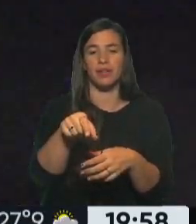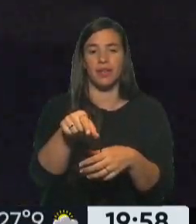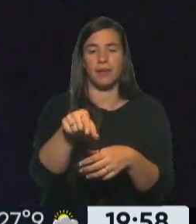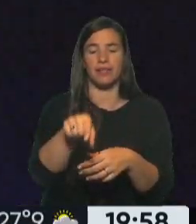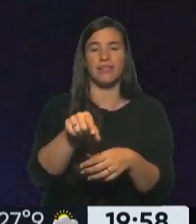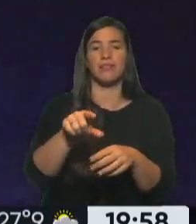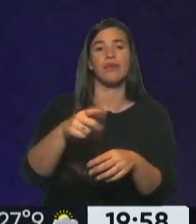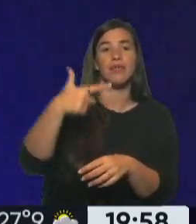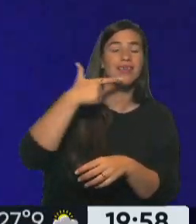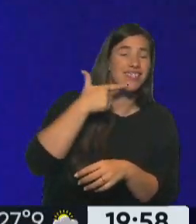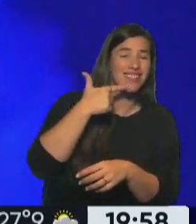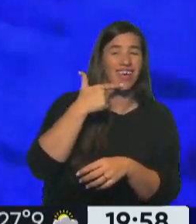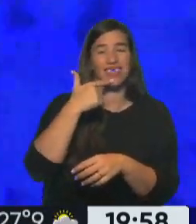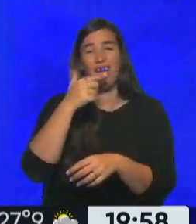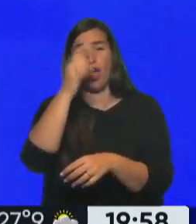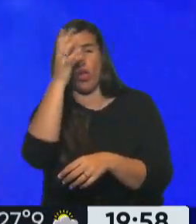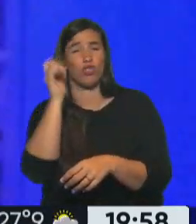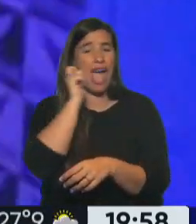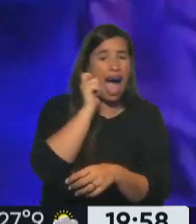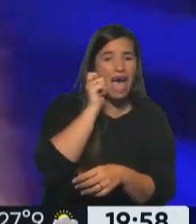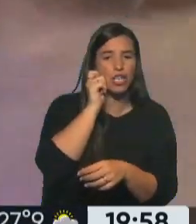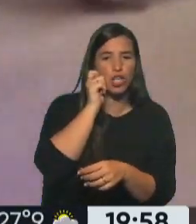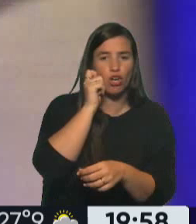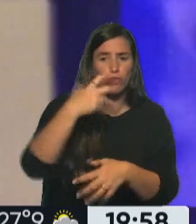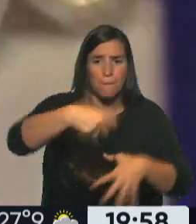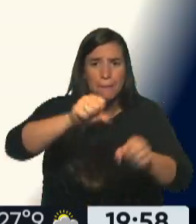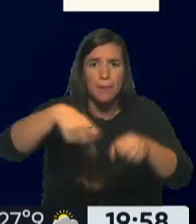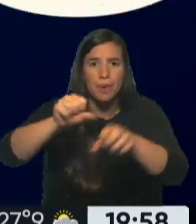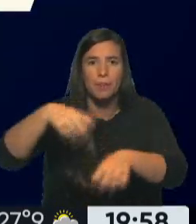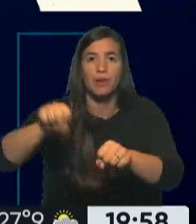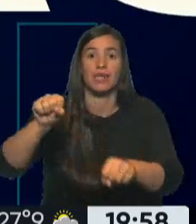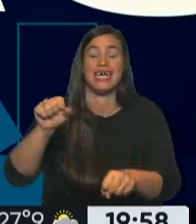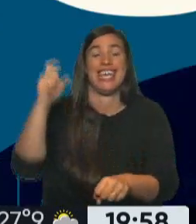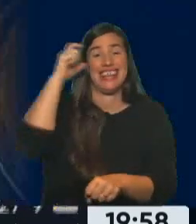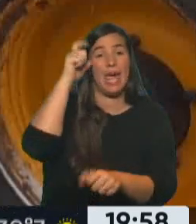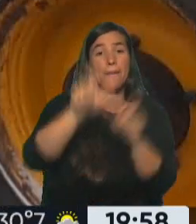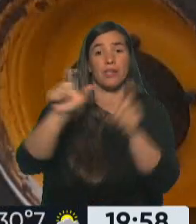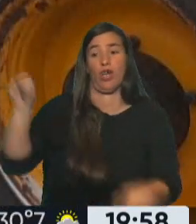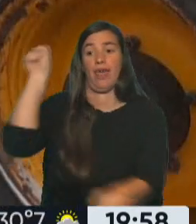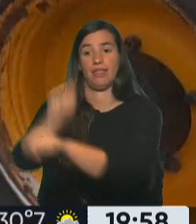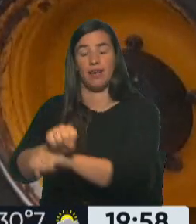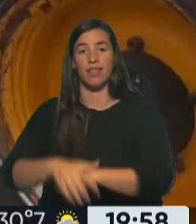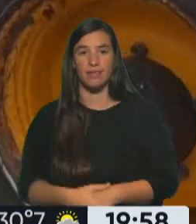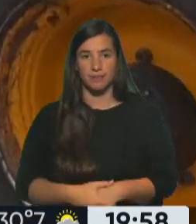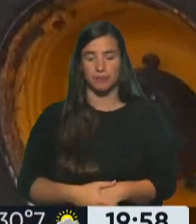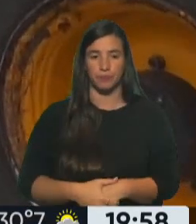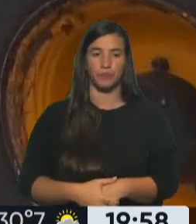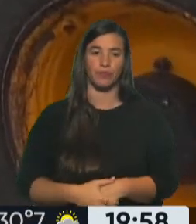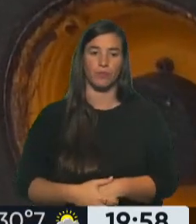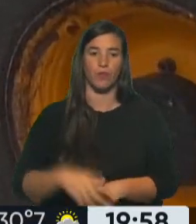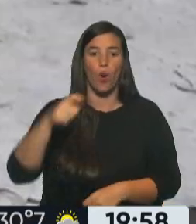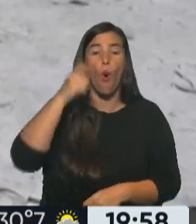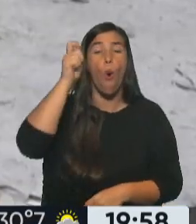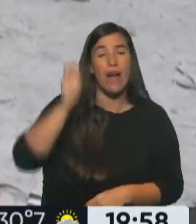años. Hubo 17 allanamientos y fueron detenidas 10 personas. Ucrania bombardea